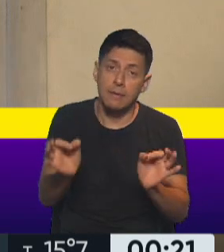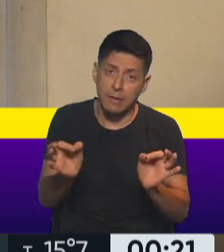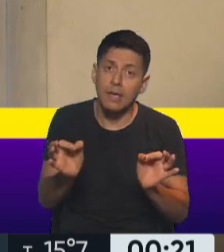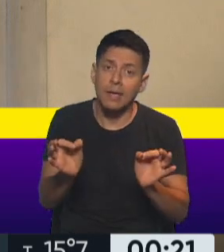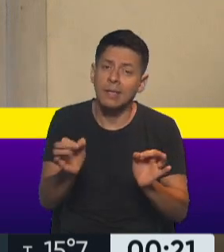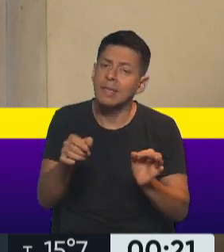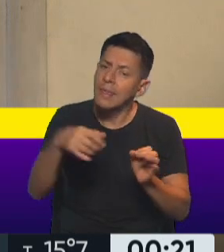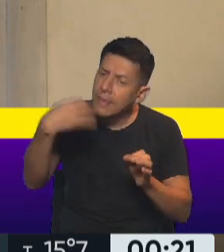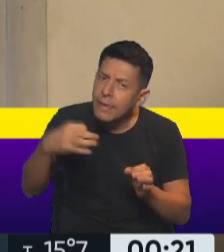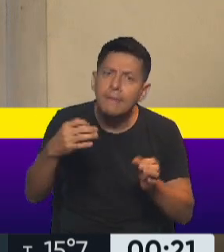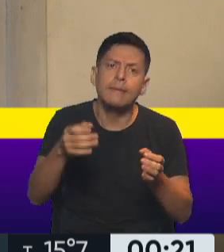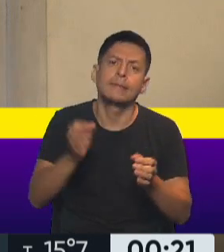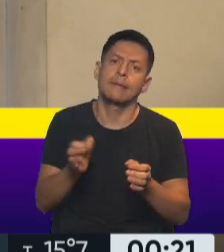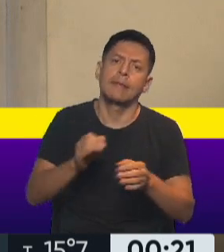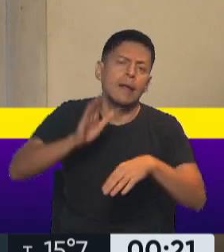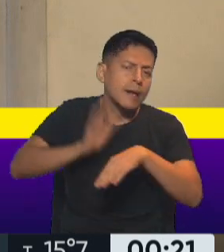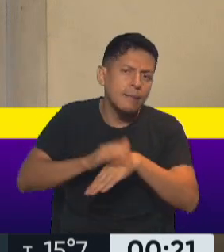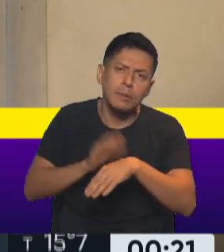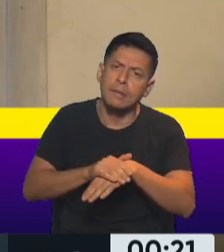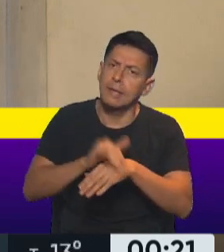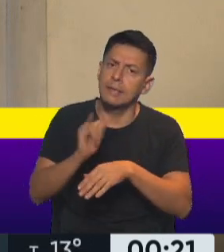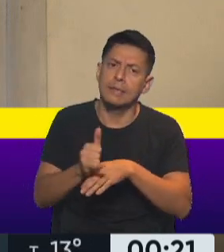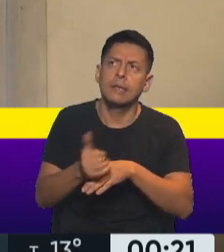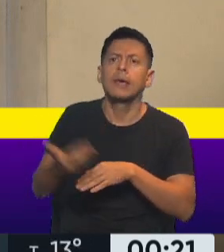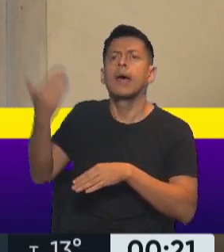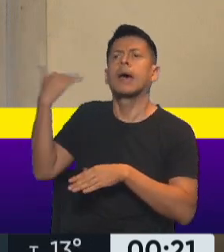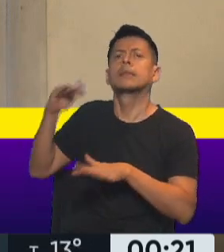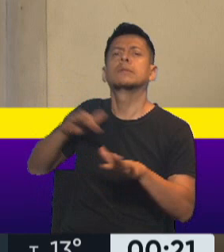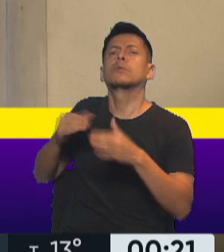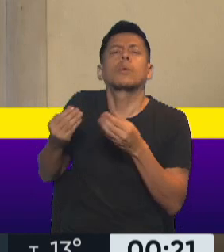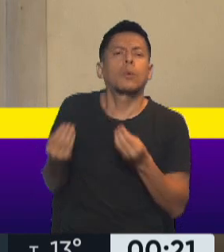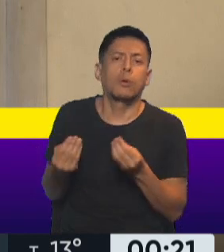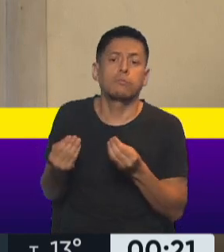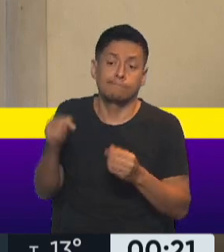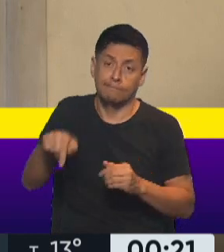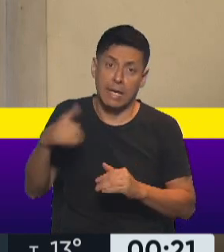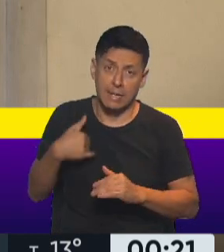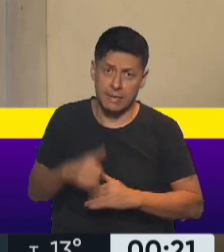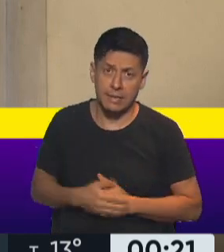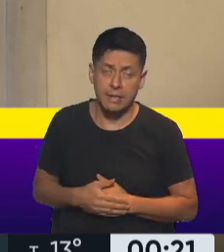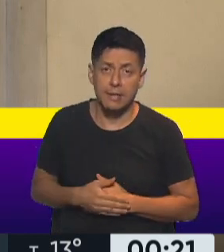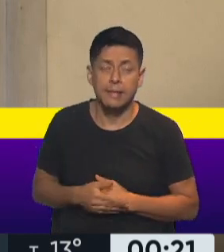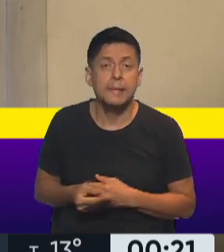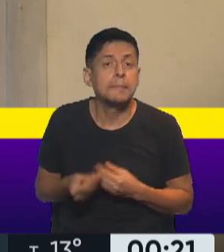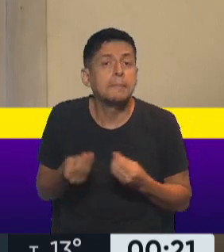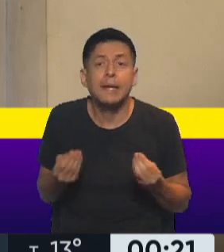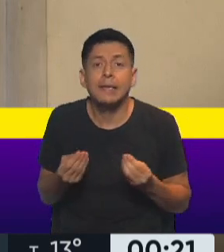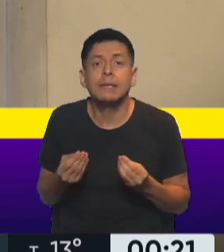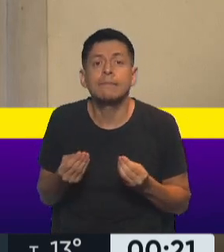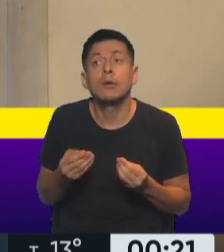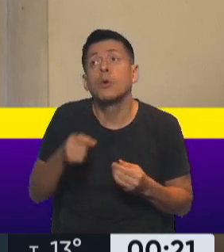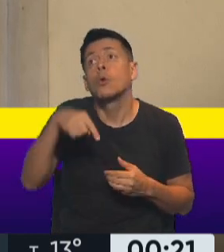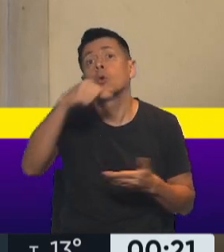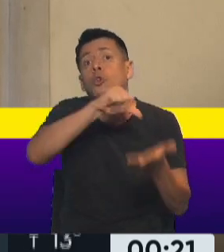la necesidad de saber y la responsabilidad de saber qué es lo que sucedió, por lo menos en nuestro país, para que en otros